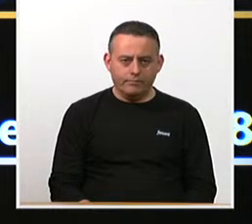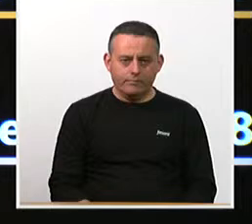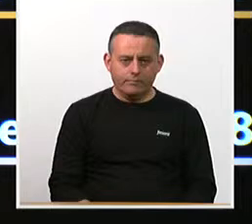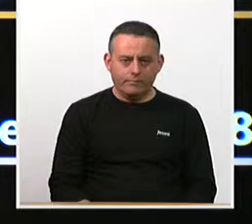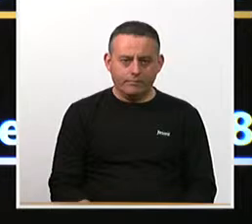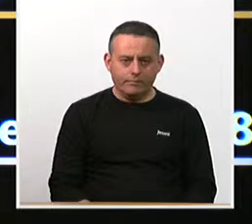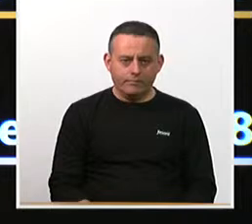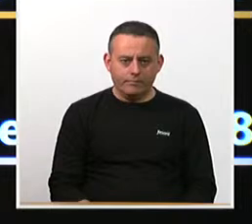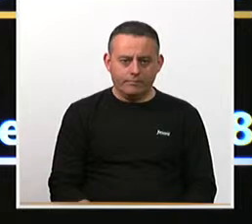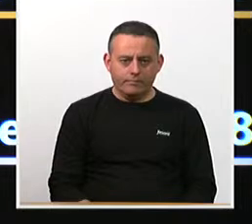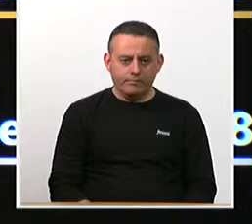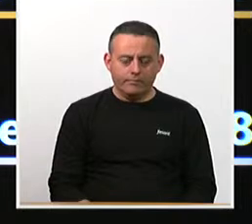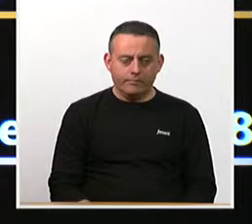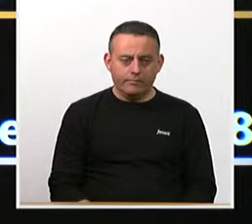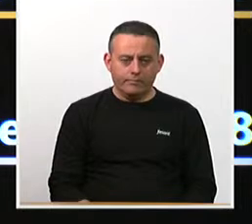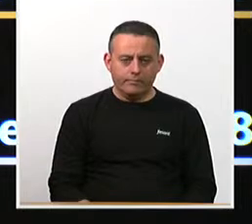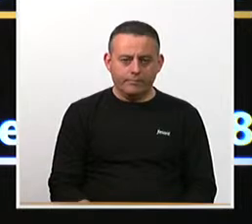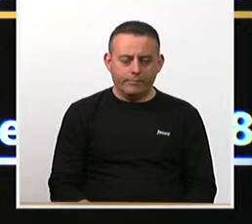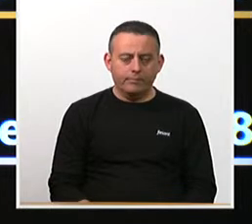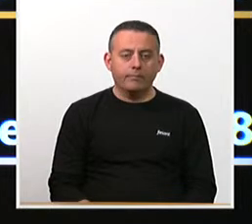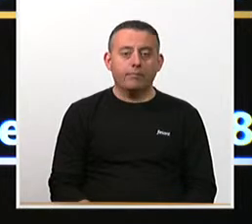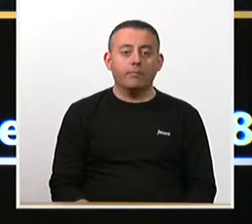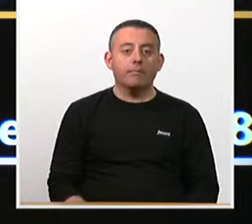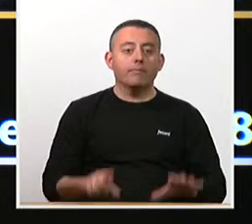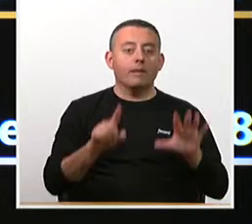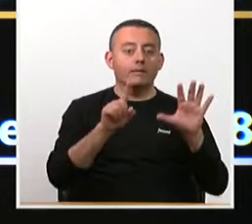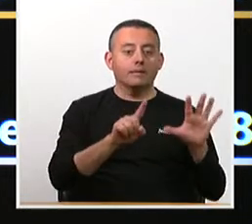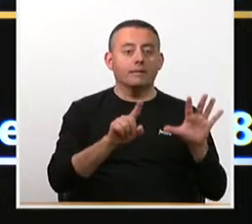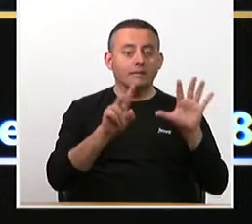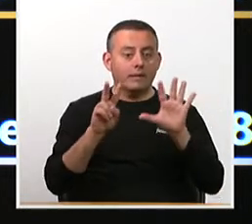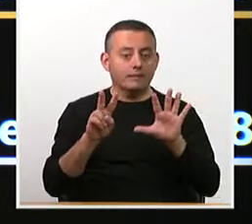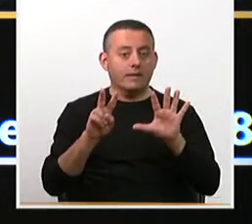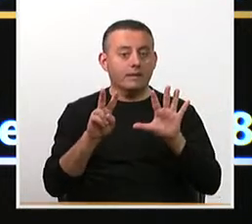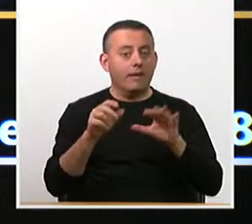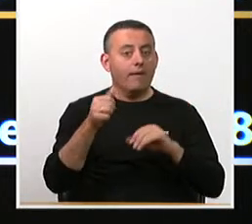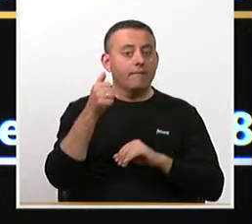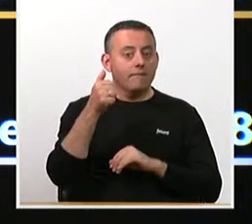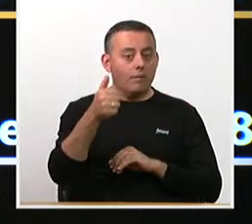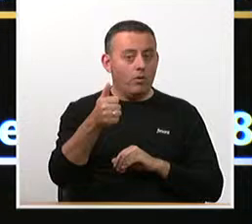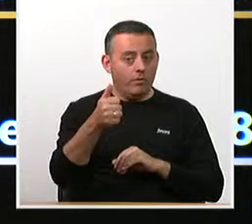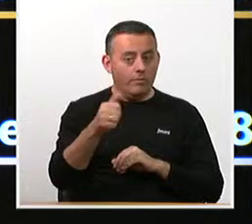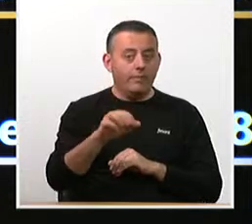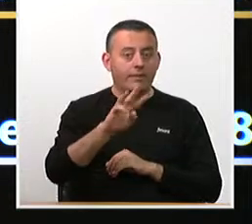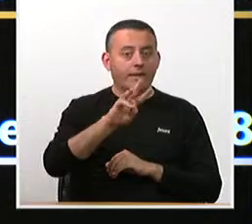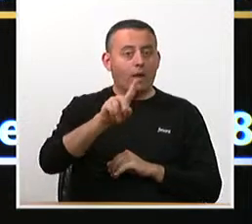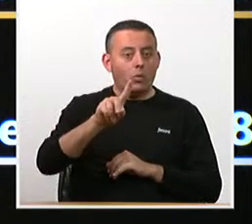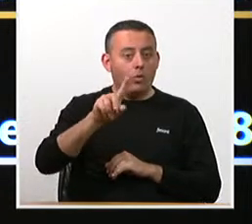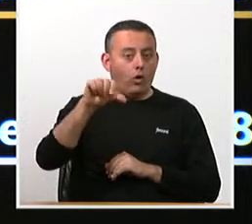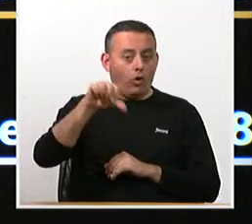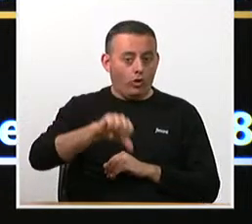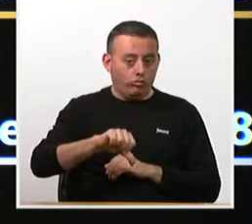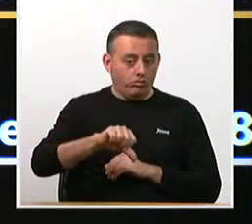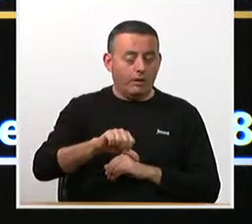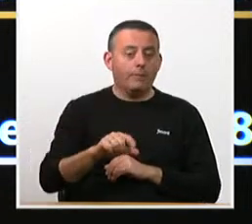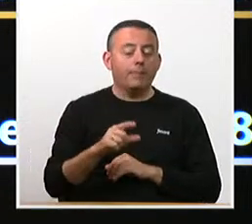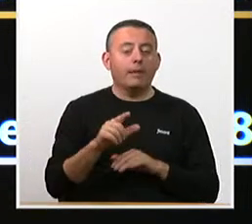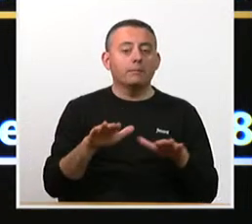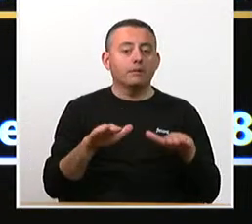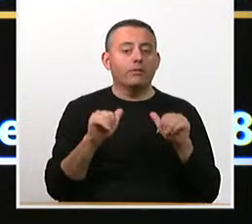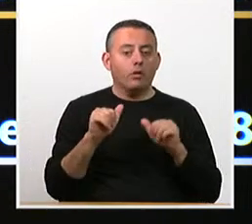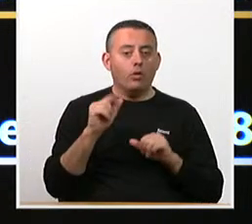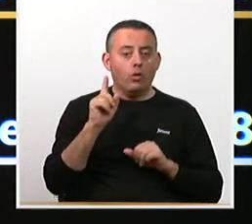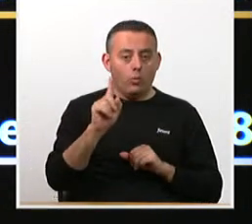votación Pues con 67 votos a favor 31 en contra y una